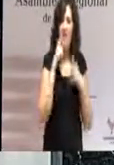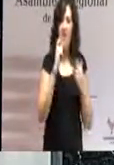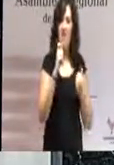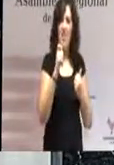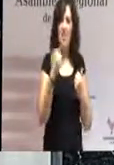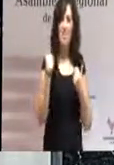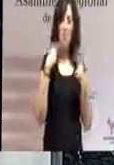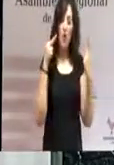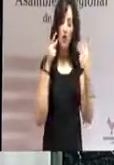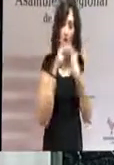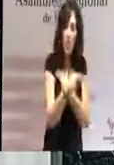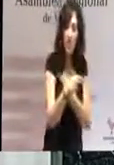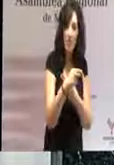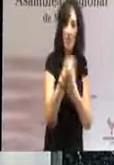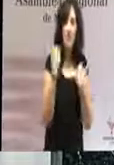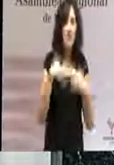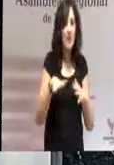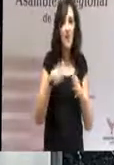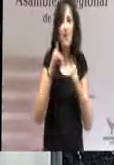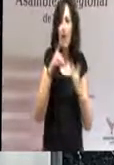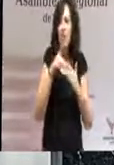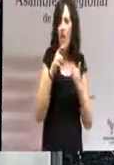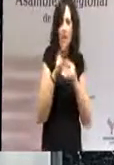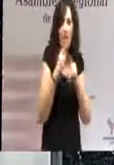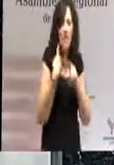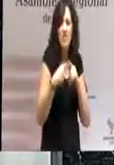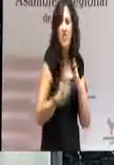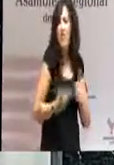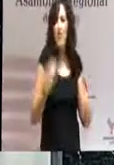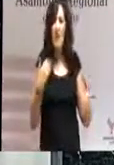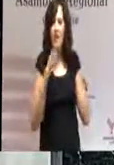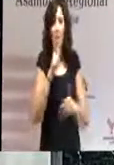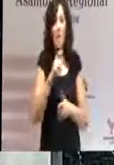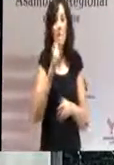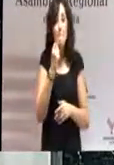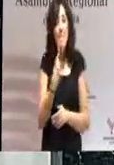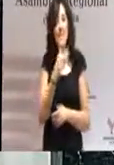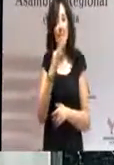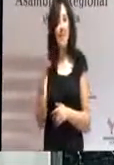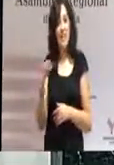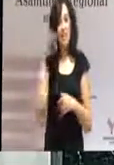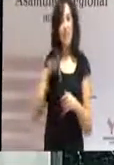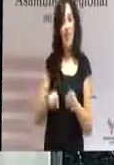recortes han deteriorado la calidad asistencial, expulsando a 1.500 profesionales,